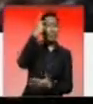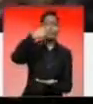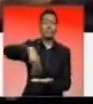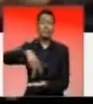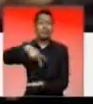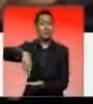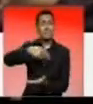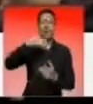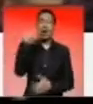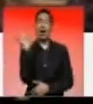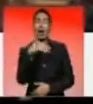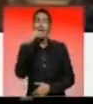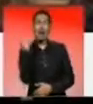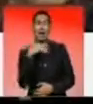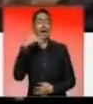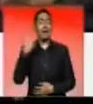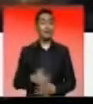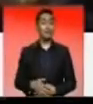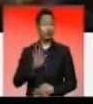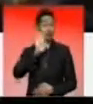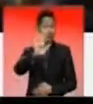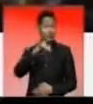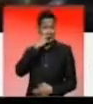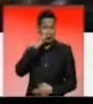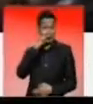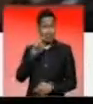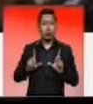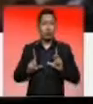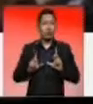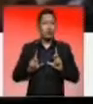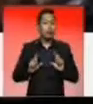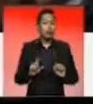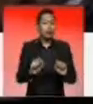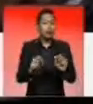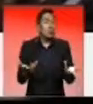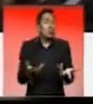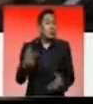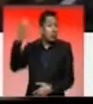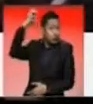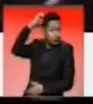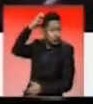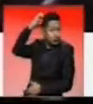bailando y riendo. El pequeño fue diagnosticado con un tumor cerebral cuando